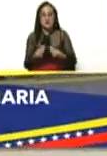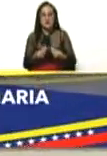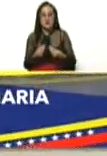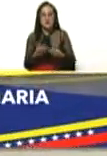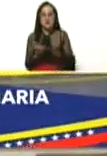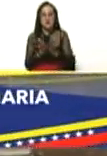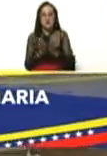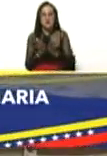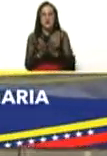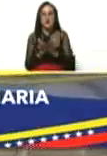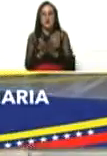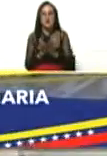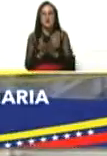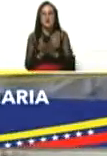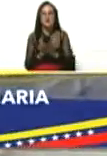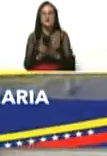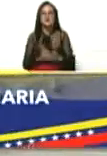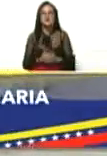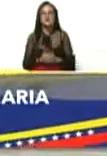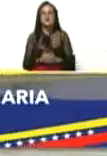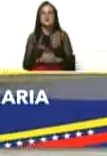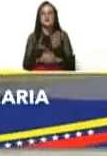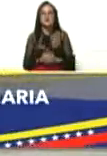escuela Serafín Cedeño es